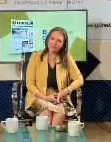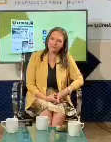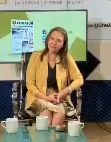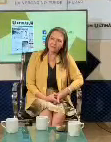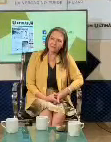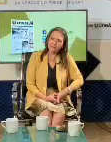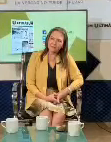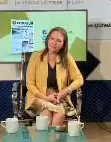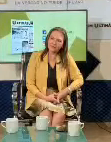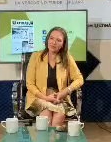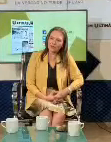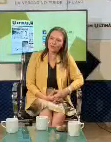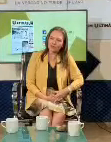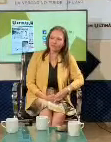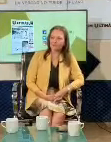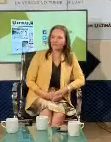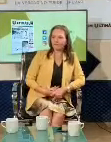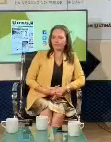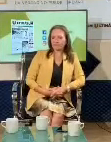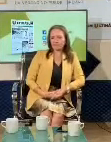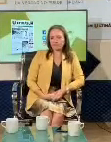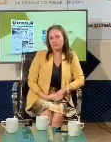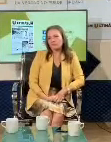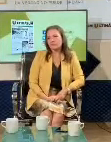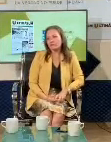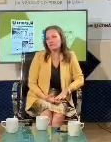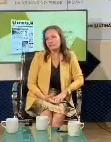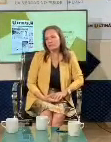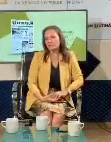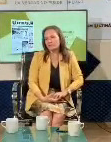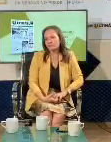el plástico, no sé cómo se llama, la bolsa hermética.